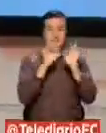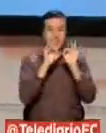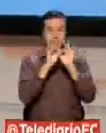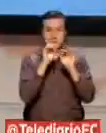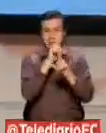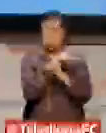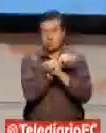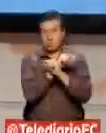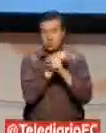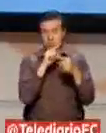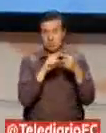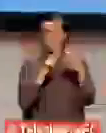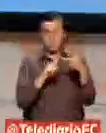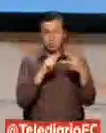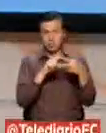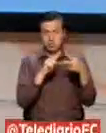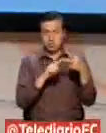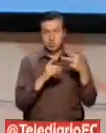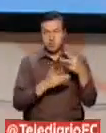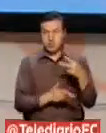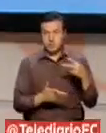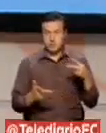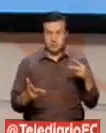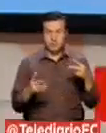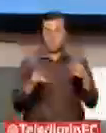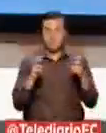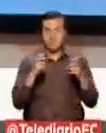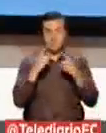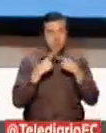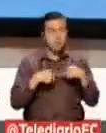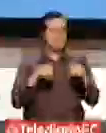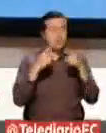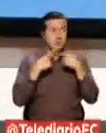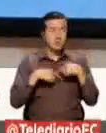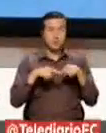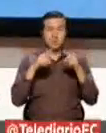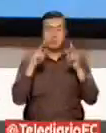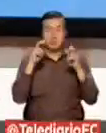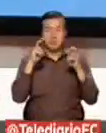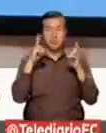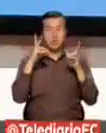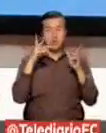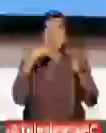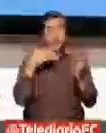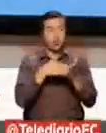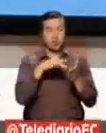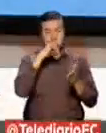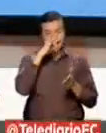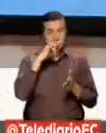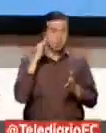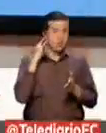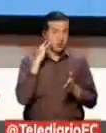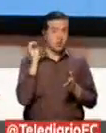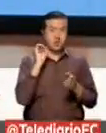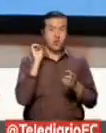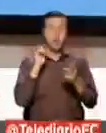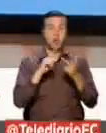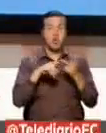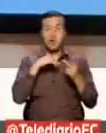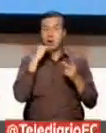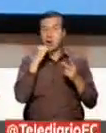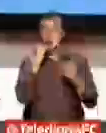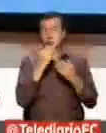Twitter principalmente apelan a la no difusión de información, sobre todo que pueda afectar a niños o que pueda tener algún tipo